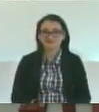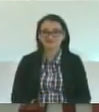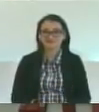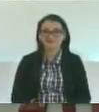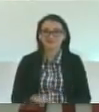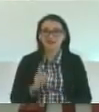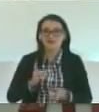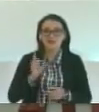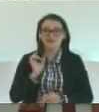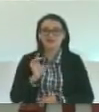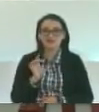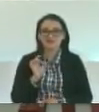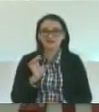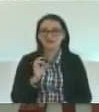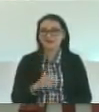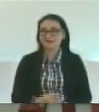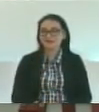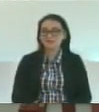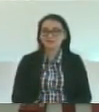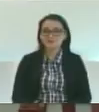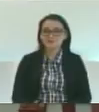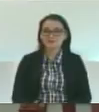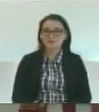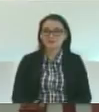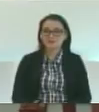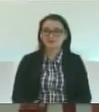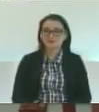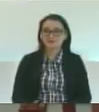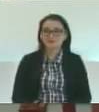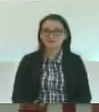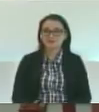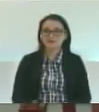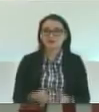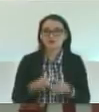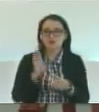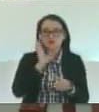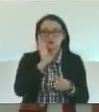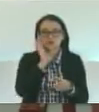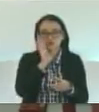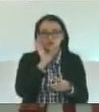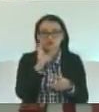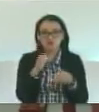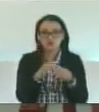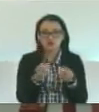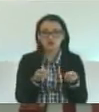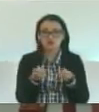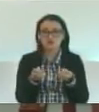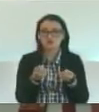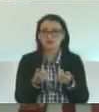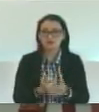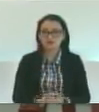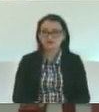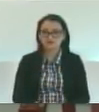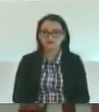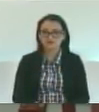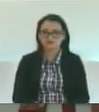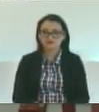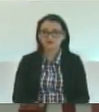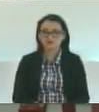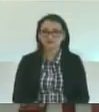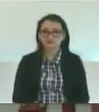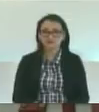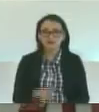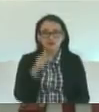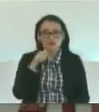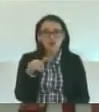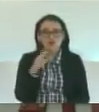doler a los sectores que están detrás de las mafias económicas. Y hace falta que el pueblo se